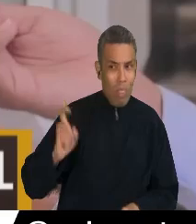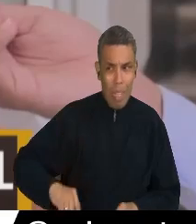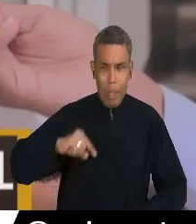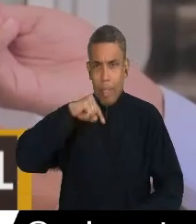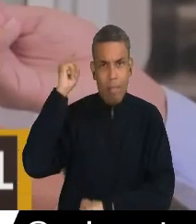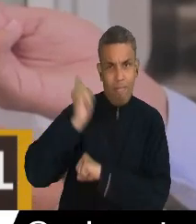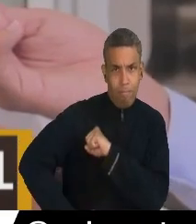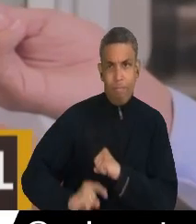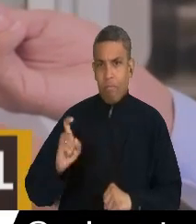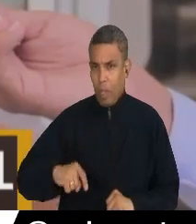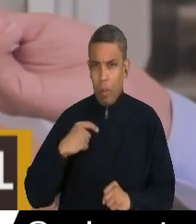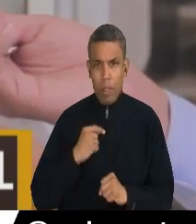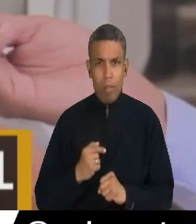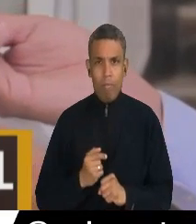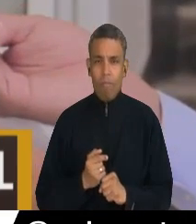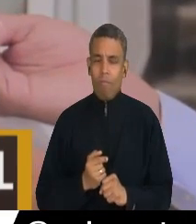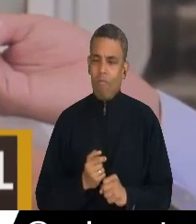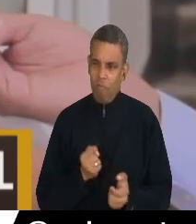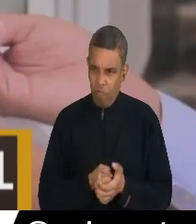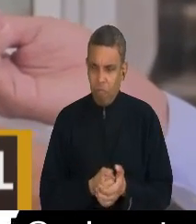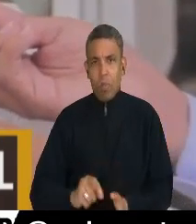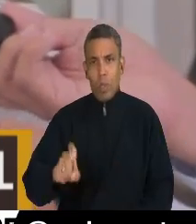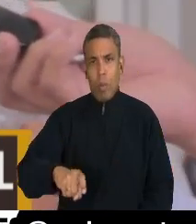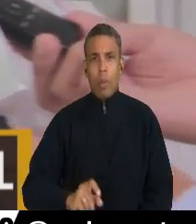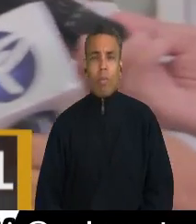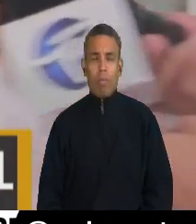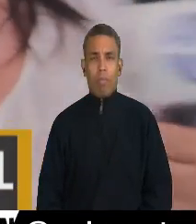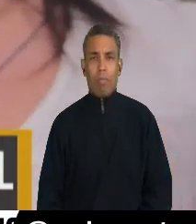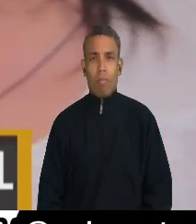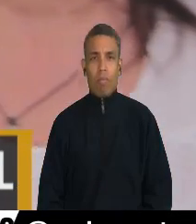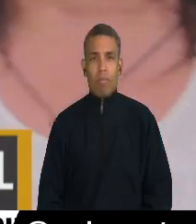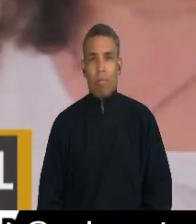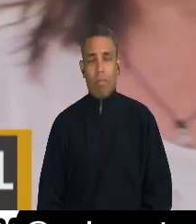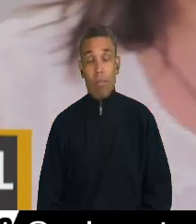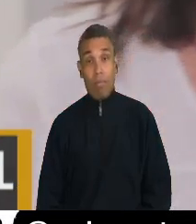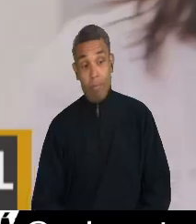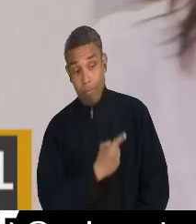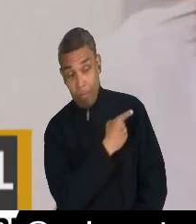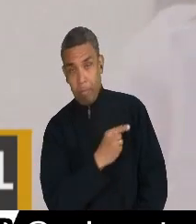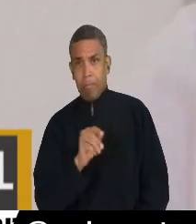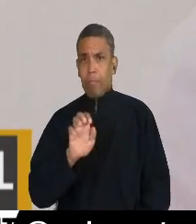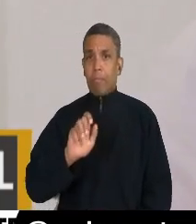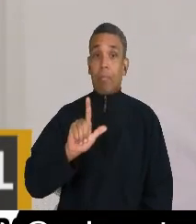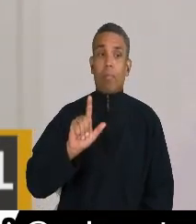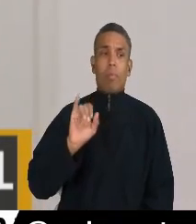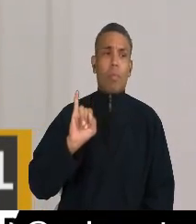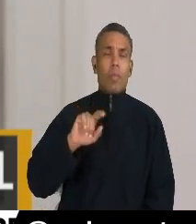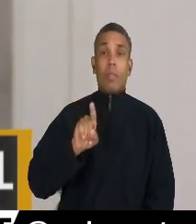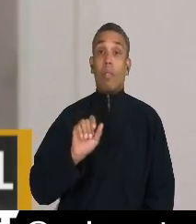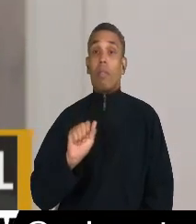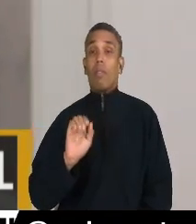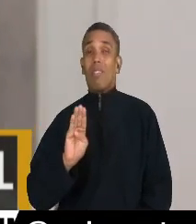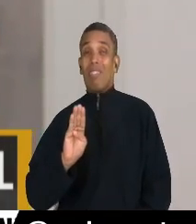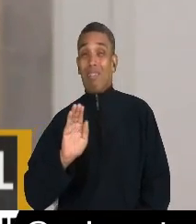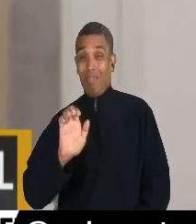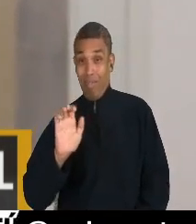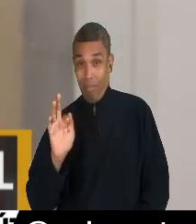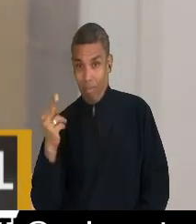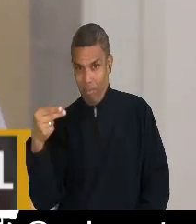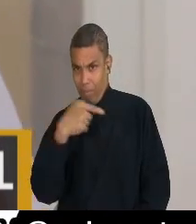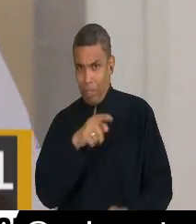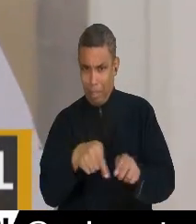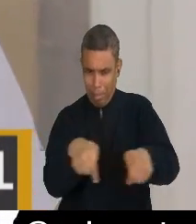están apoderándose del bajín. Bien, es el llamado que hace Elizabeth Lobo, la jefe de la Oficina Asesora de Planeación Municipal,